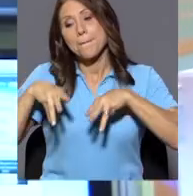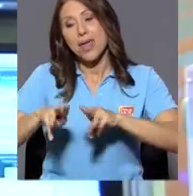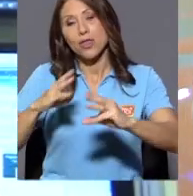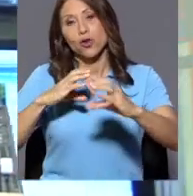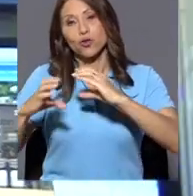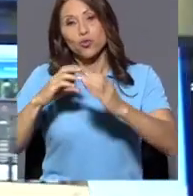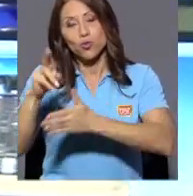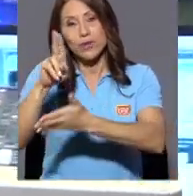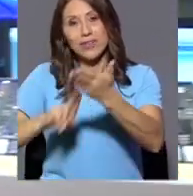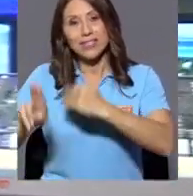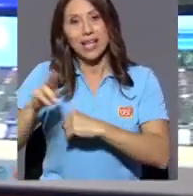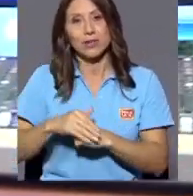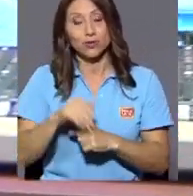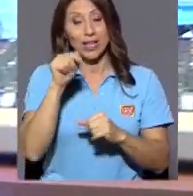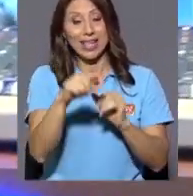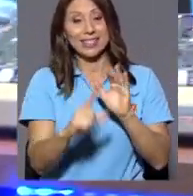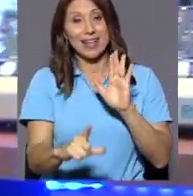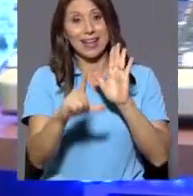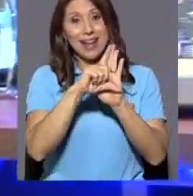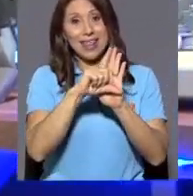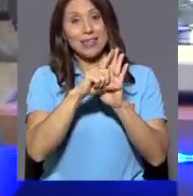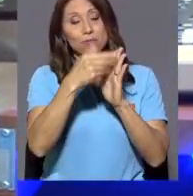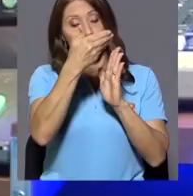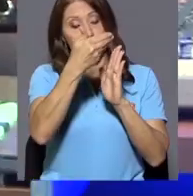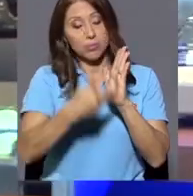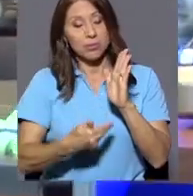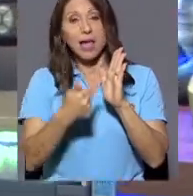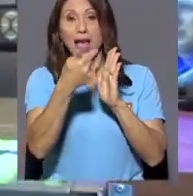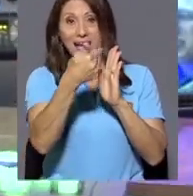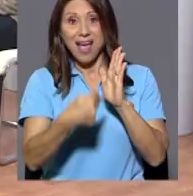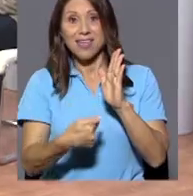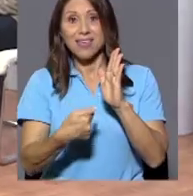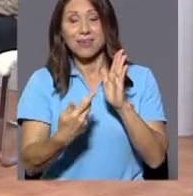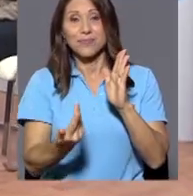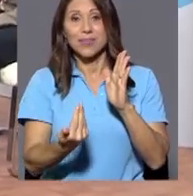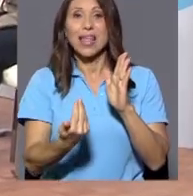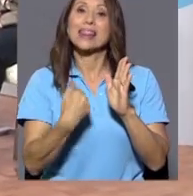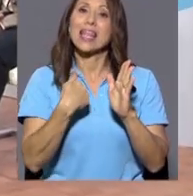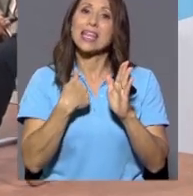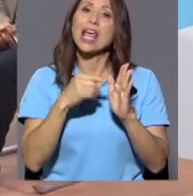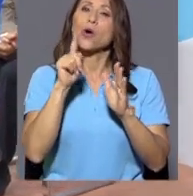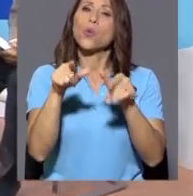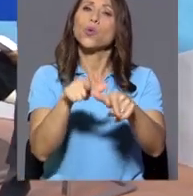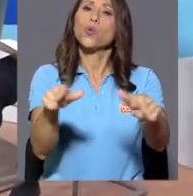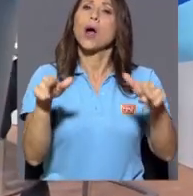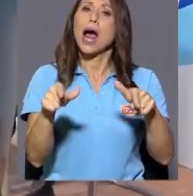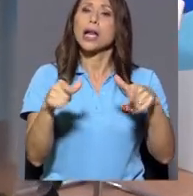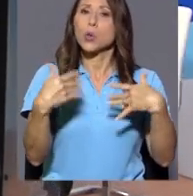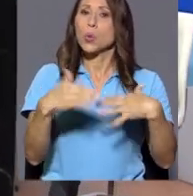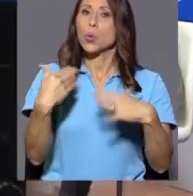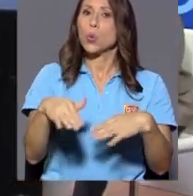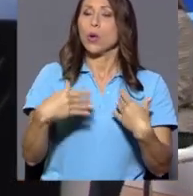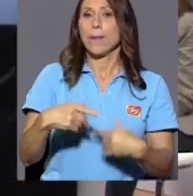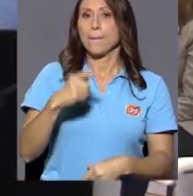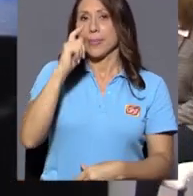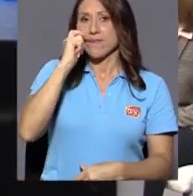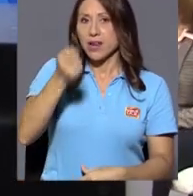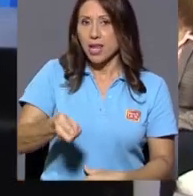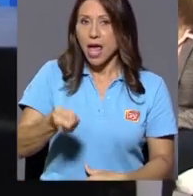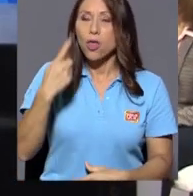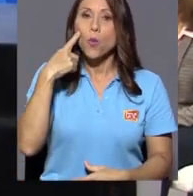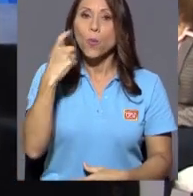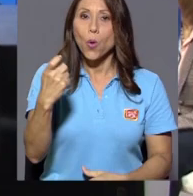en esta ley tenían aquí un lugar privilegiado porque ocupan el